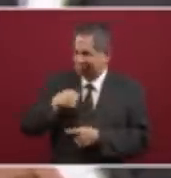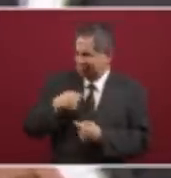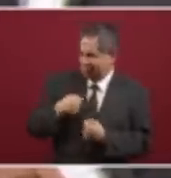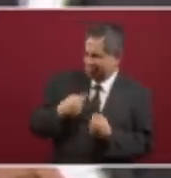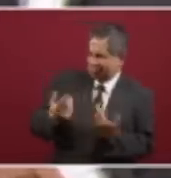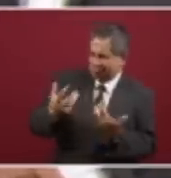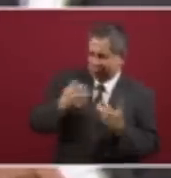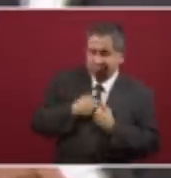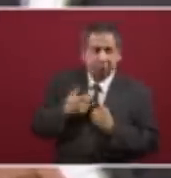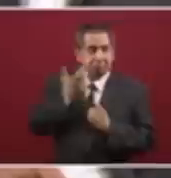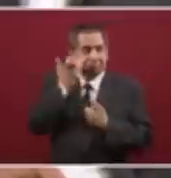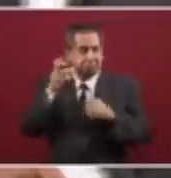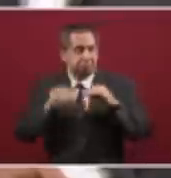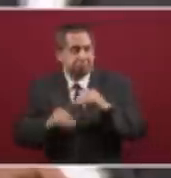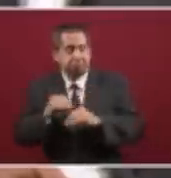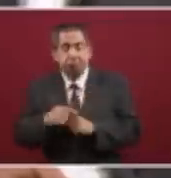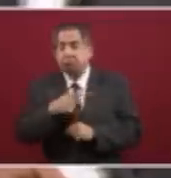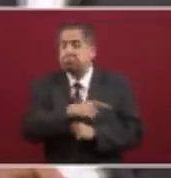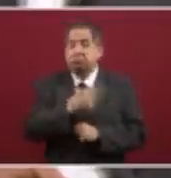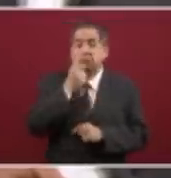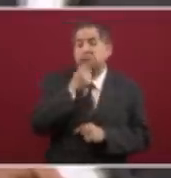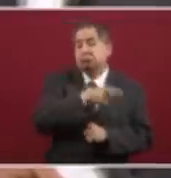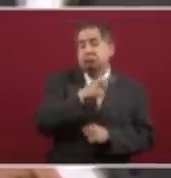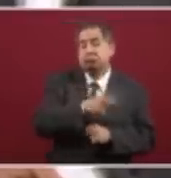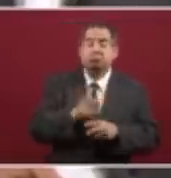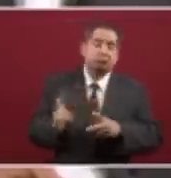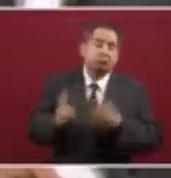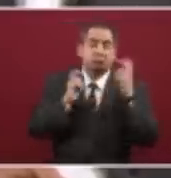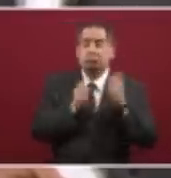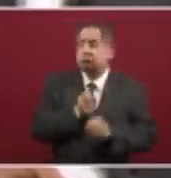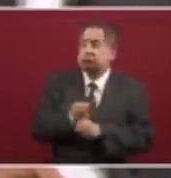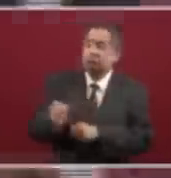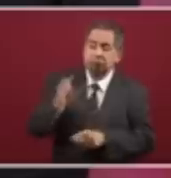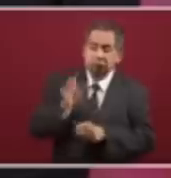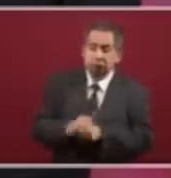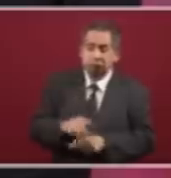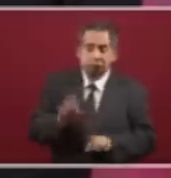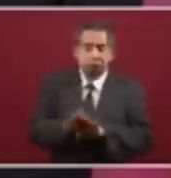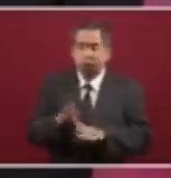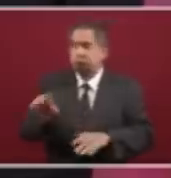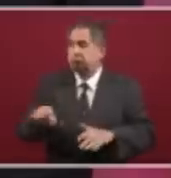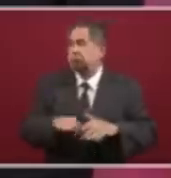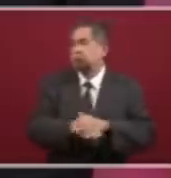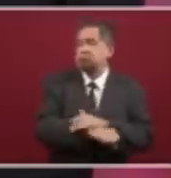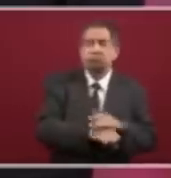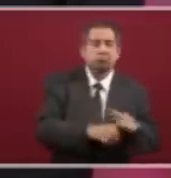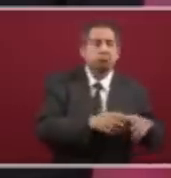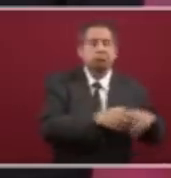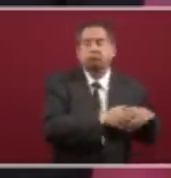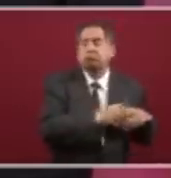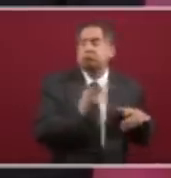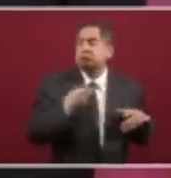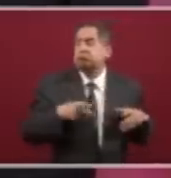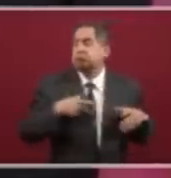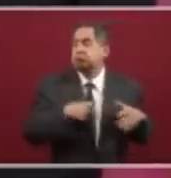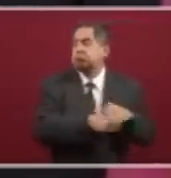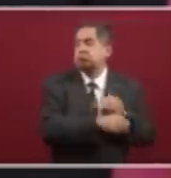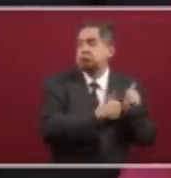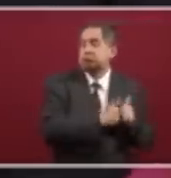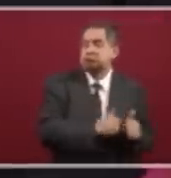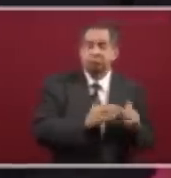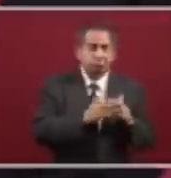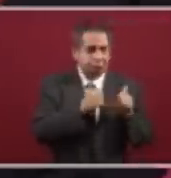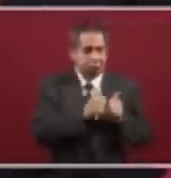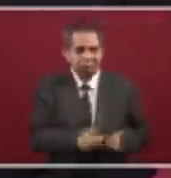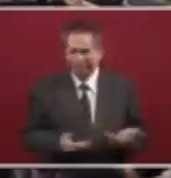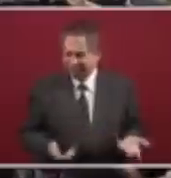fabricaron robo con violencia lesiones y privación ilegal de tres personas derivados